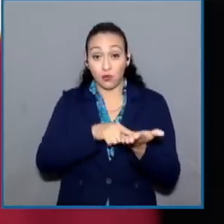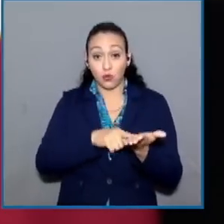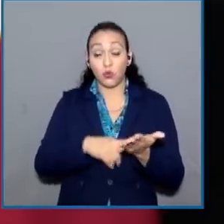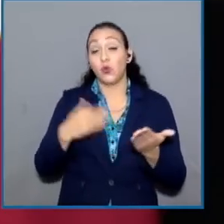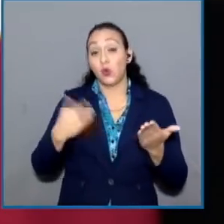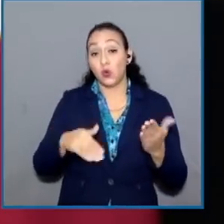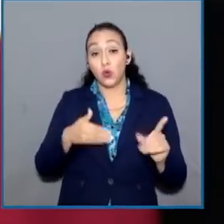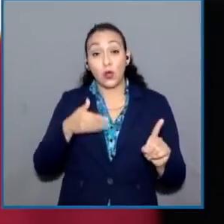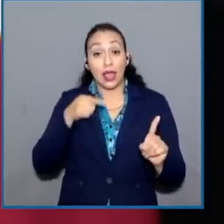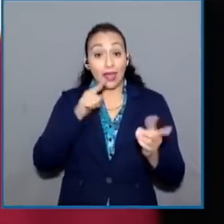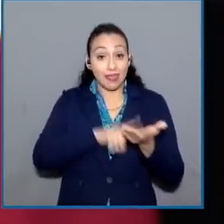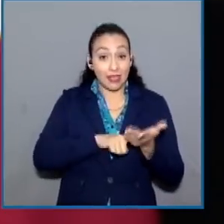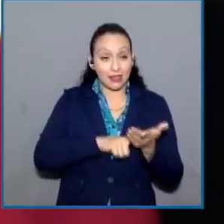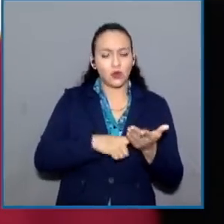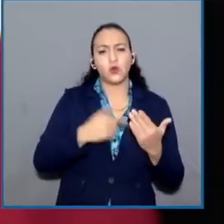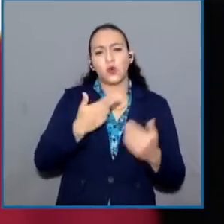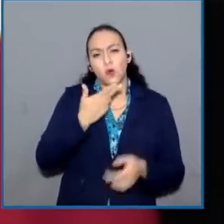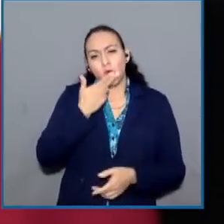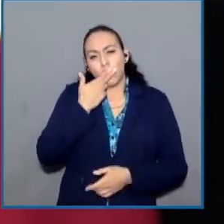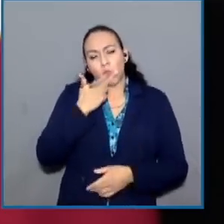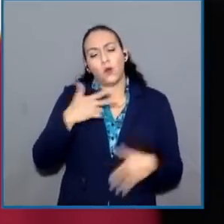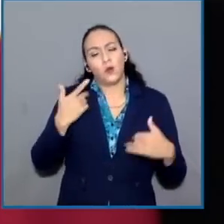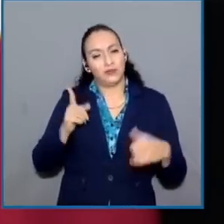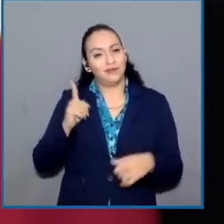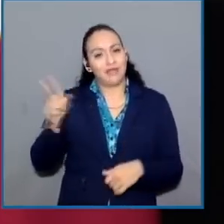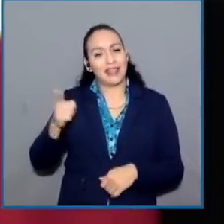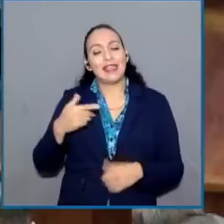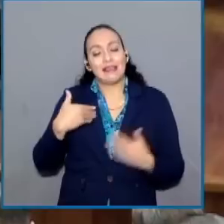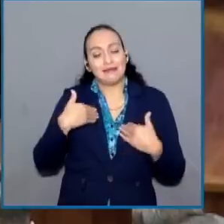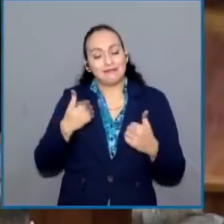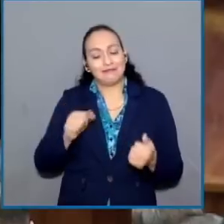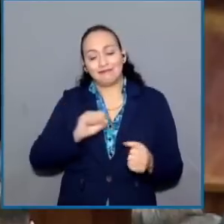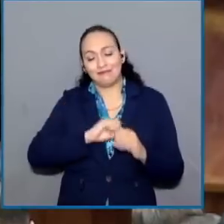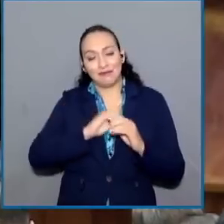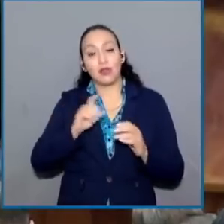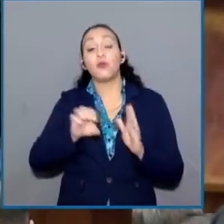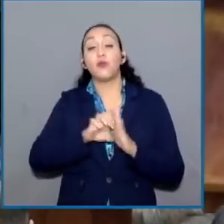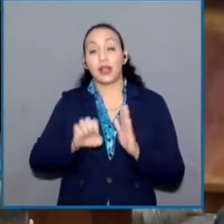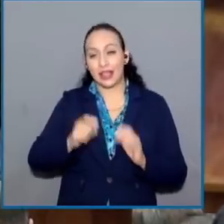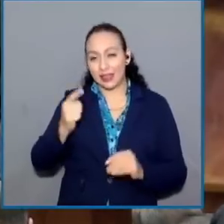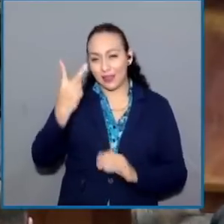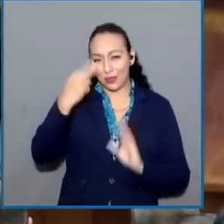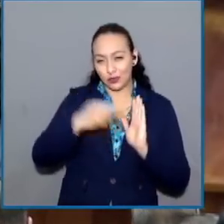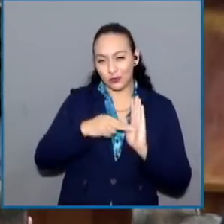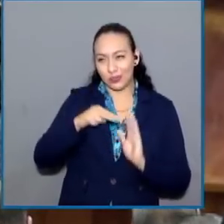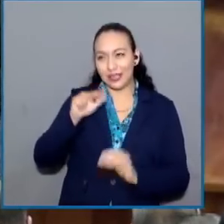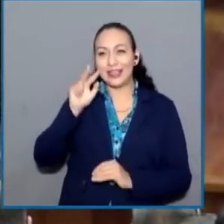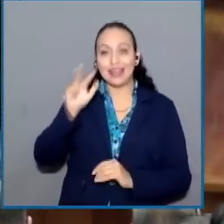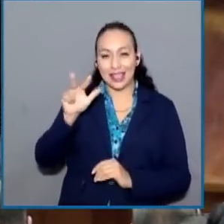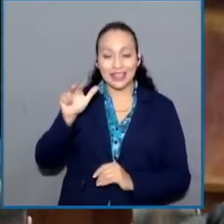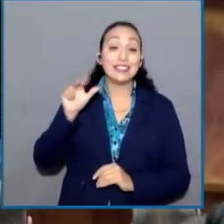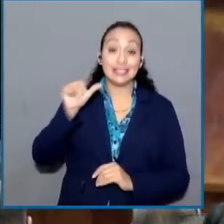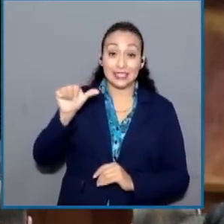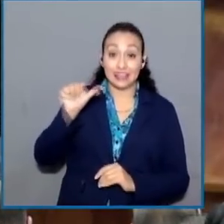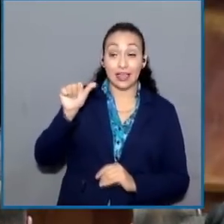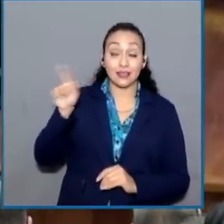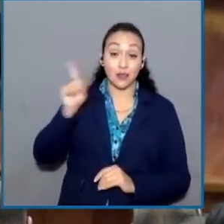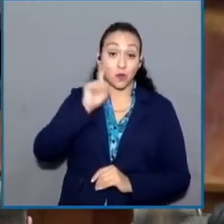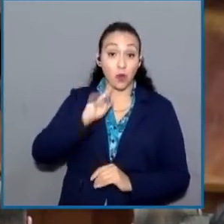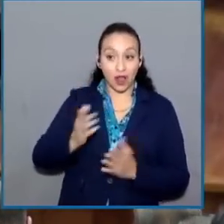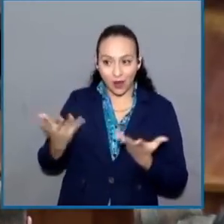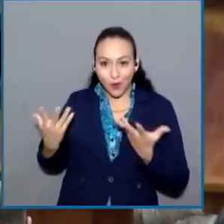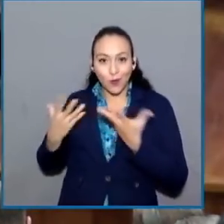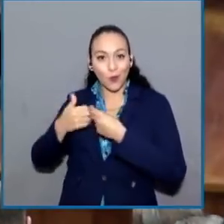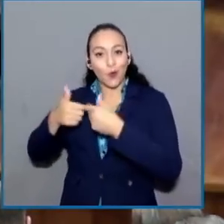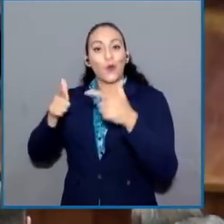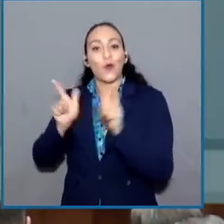especial para ella porque hace 8 años, en 2016, tuvo la fortuna de ser parte del grupo redactor de la Constitución de la